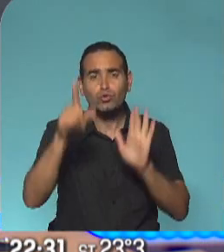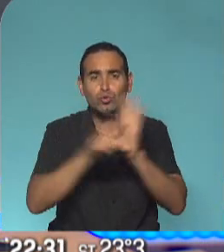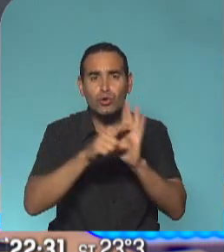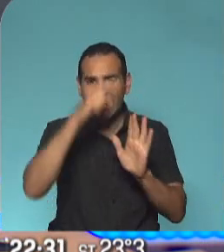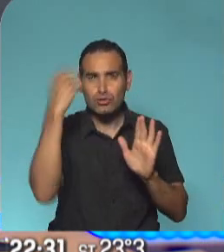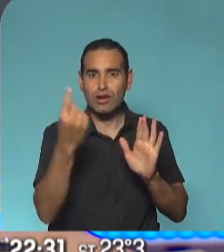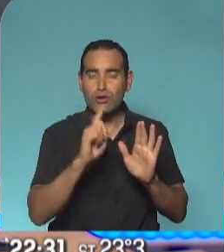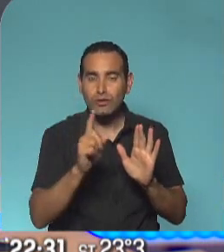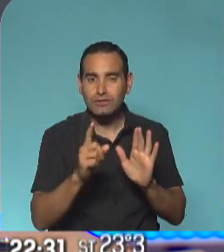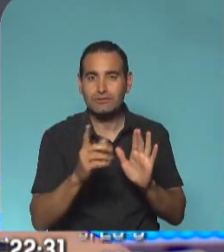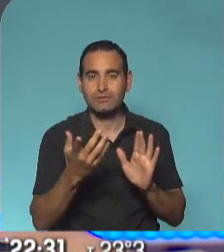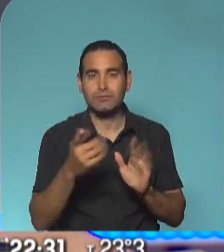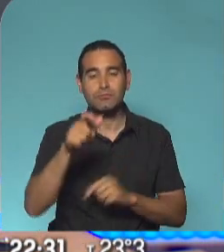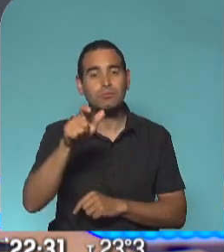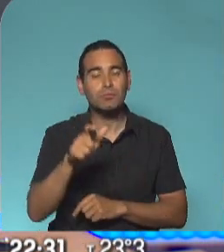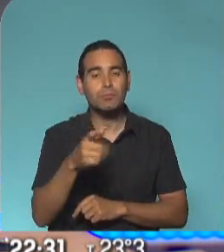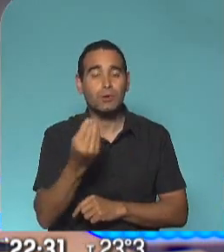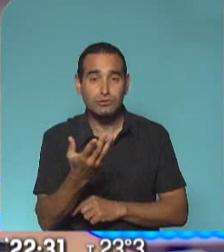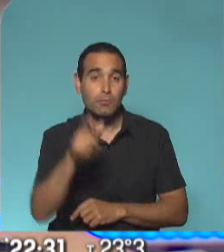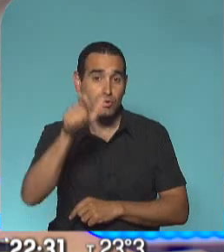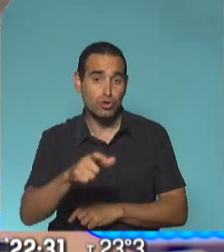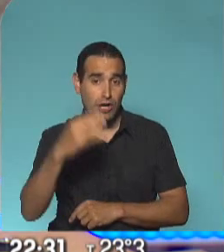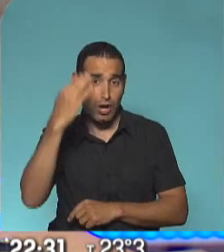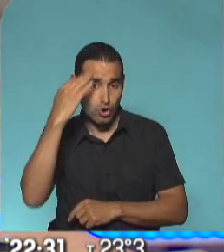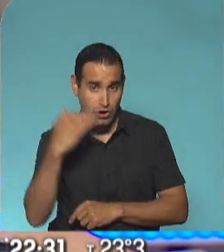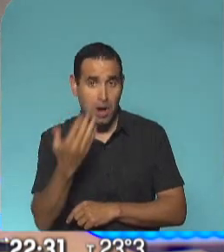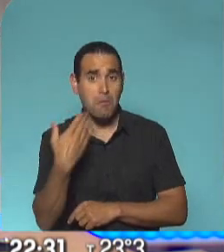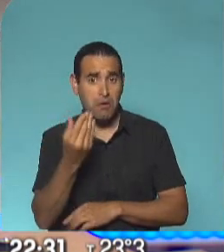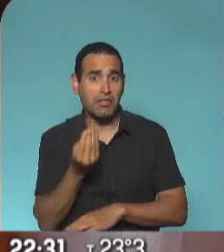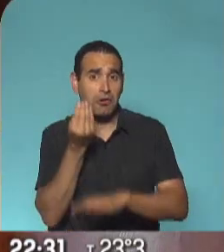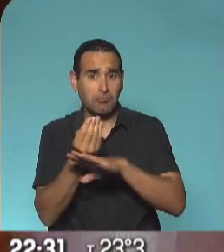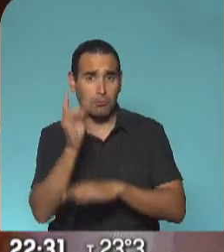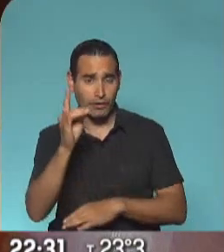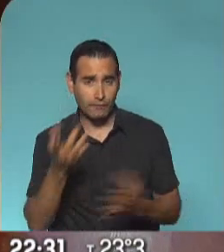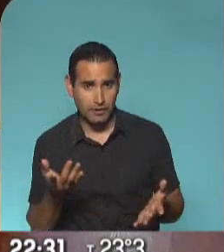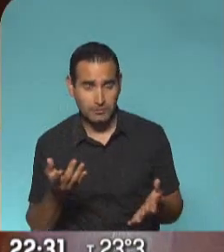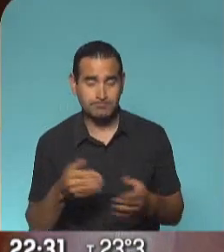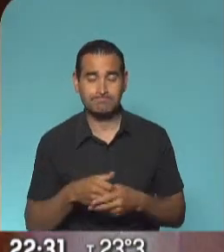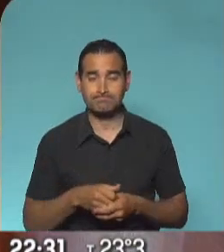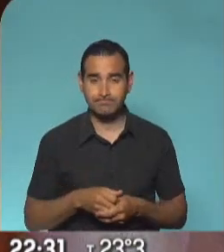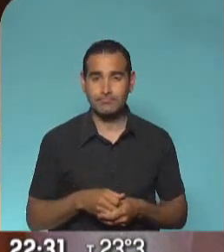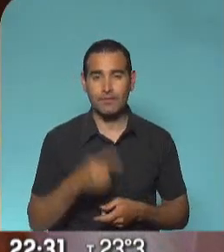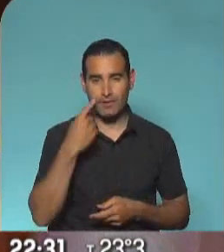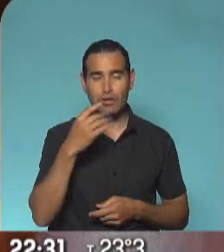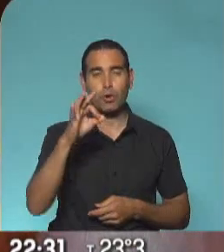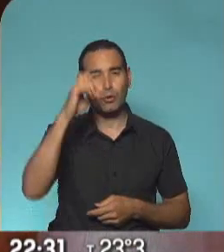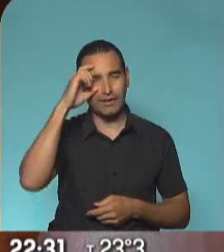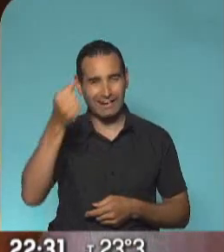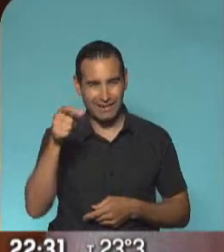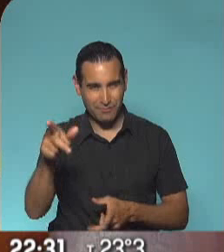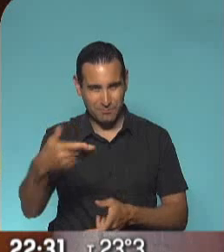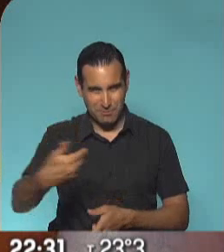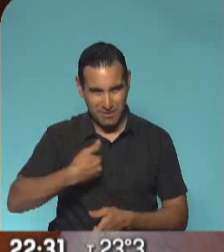ser nativo de Bolivia, por eso un coreano puede ser candidato en Bolivia. Vamos a la auditoría de la OEA, como me